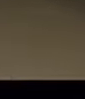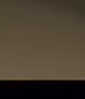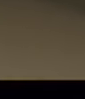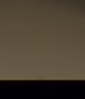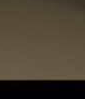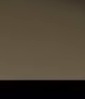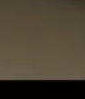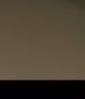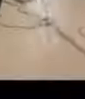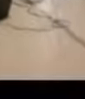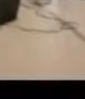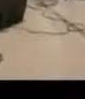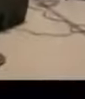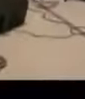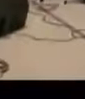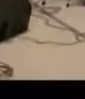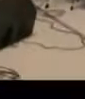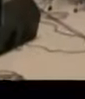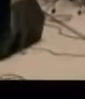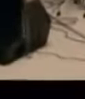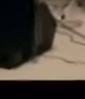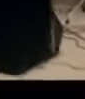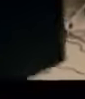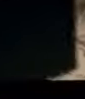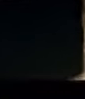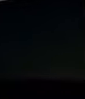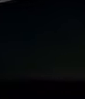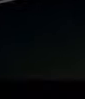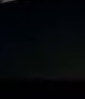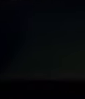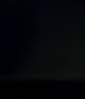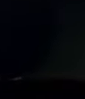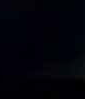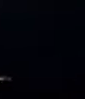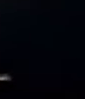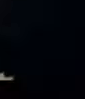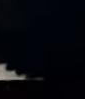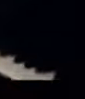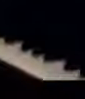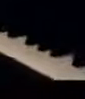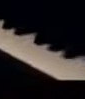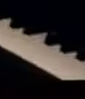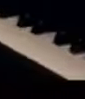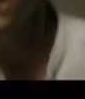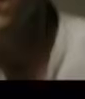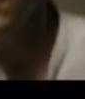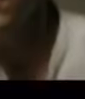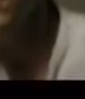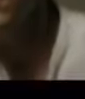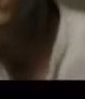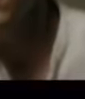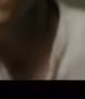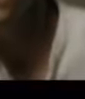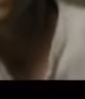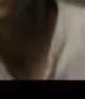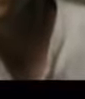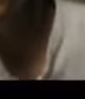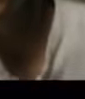hay que ser del pecho la mano y seguir